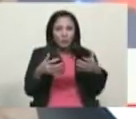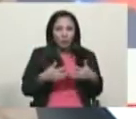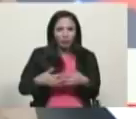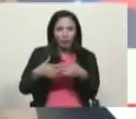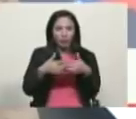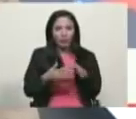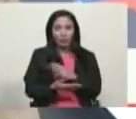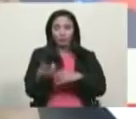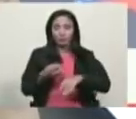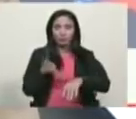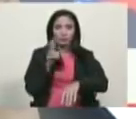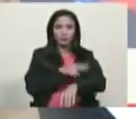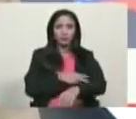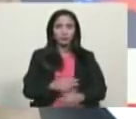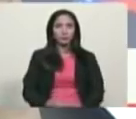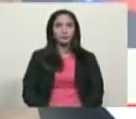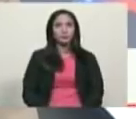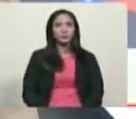extremista,